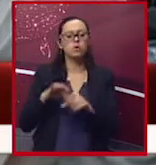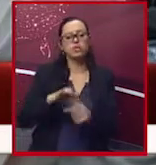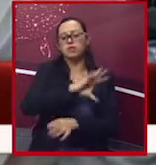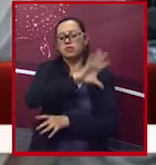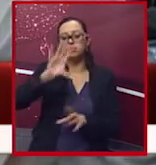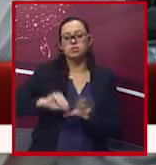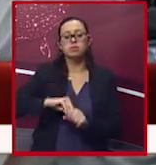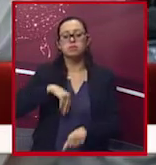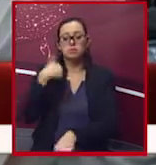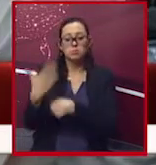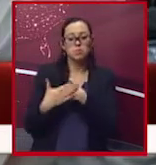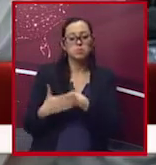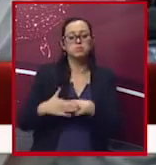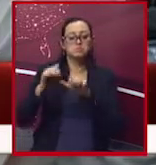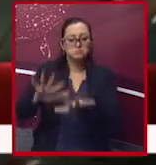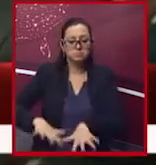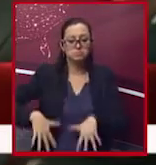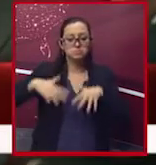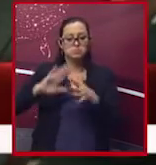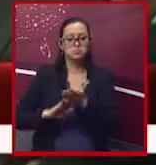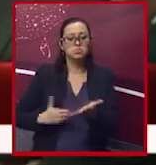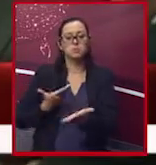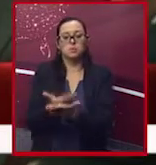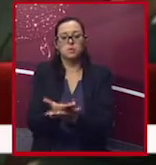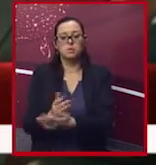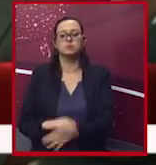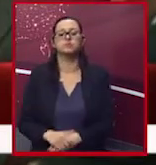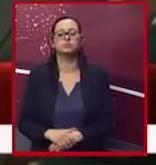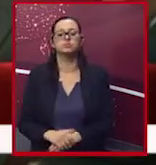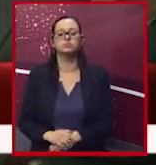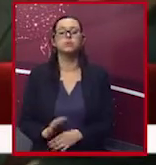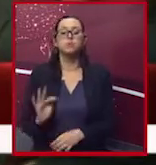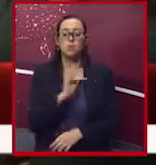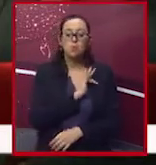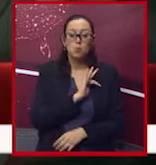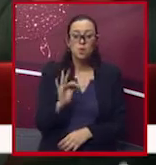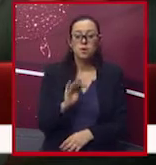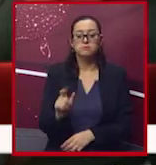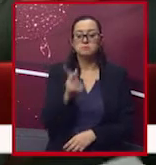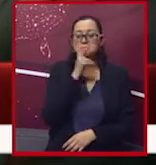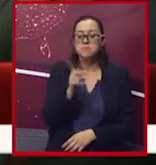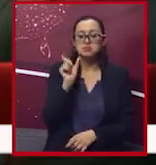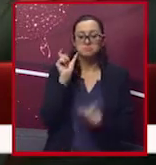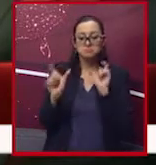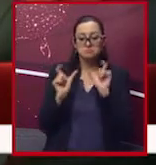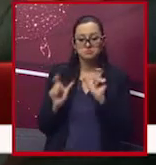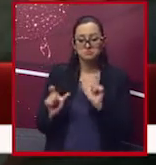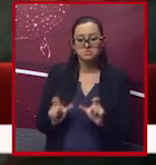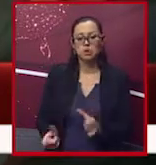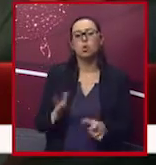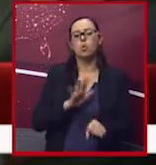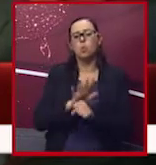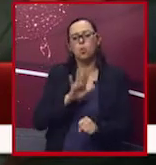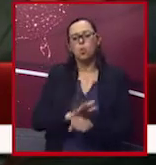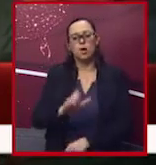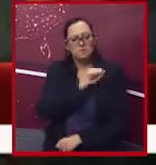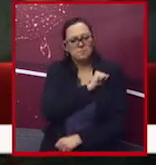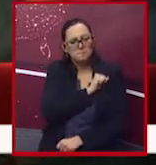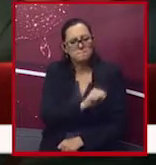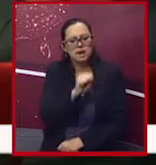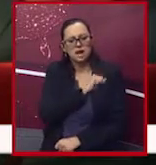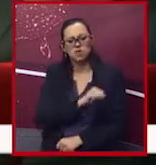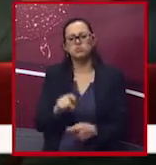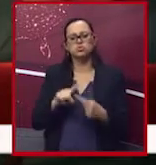Pleno las propuestas de modificación. Y sería muy bueno establecer la tipificación de que son los delitos vinculados